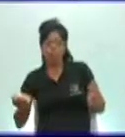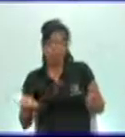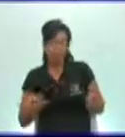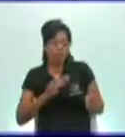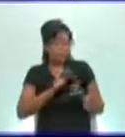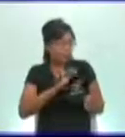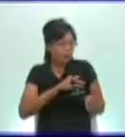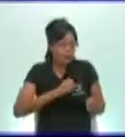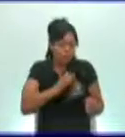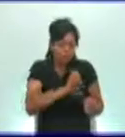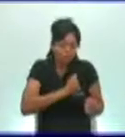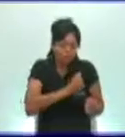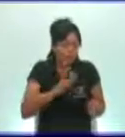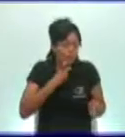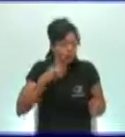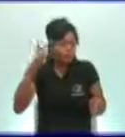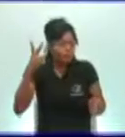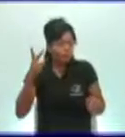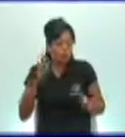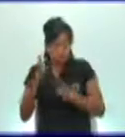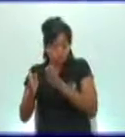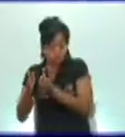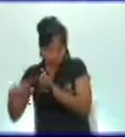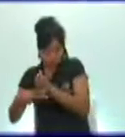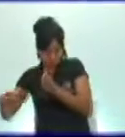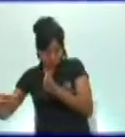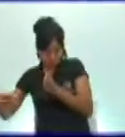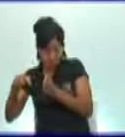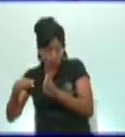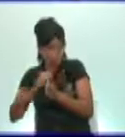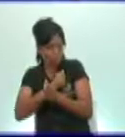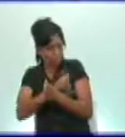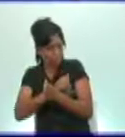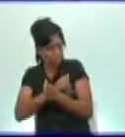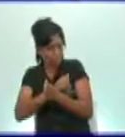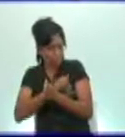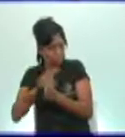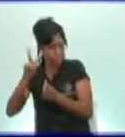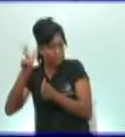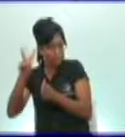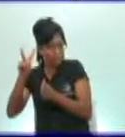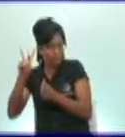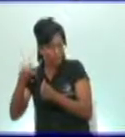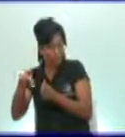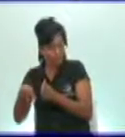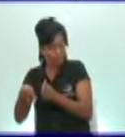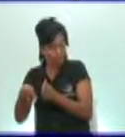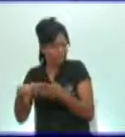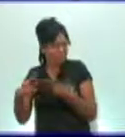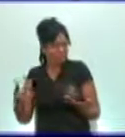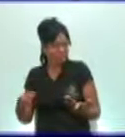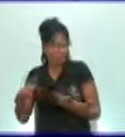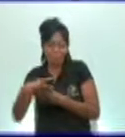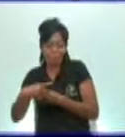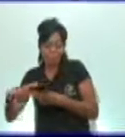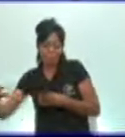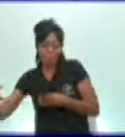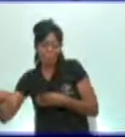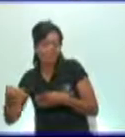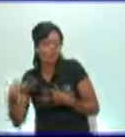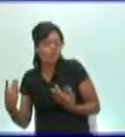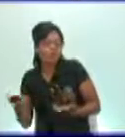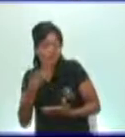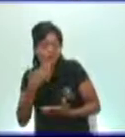la vida. El núcleo del predicado es sintió, la forma verbal. Por lo tanto, estamos en presencia de un predicado de tipo